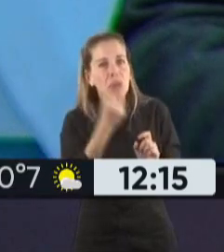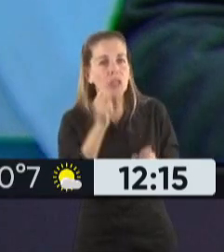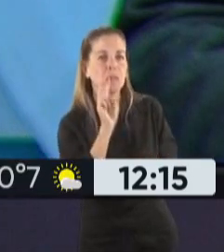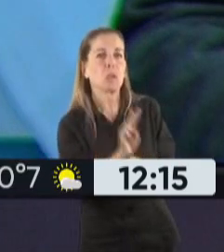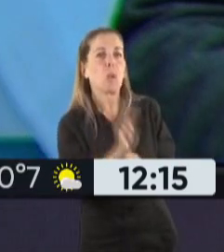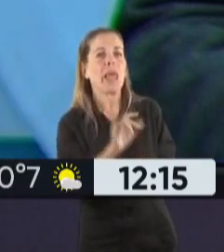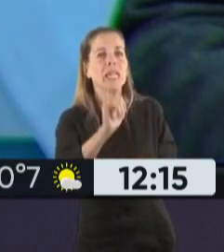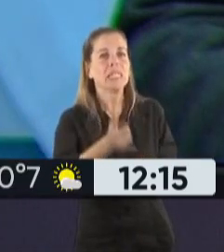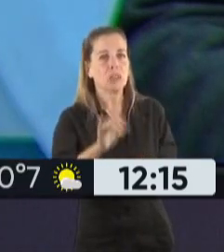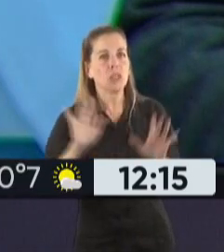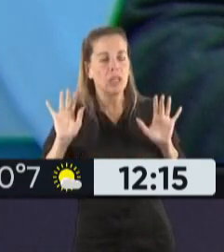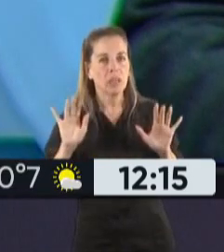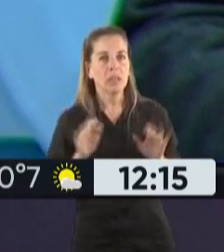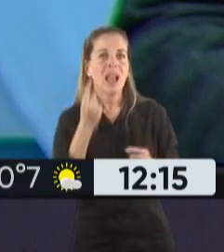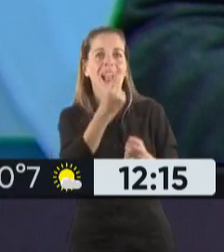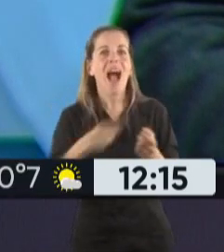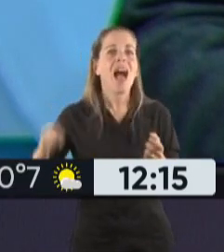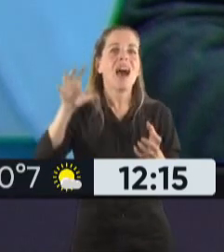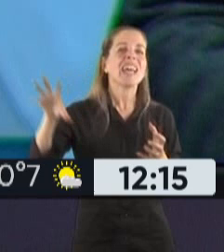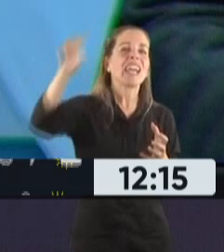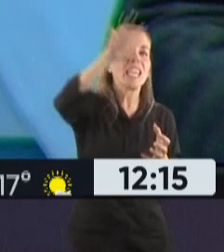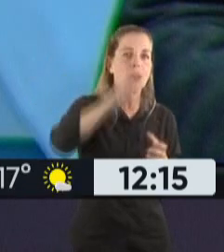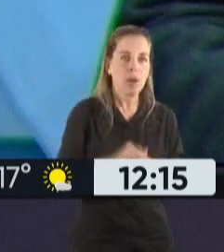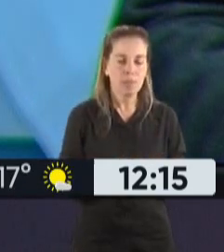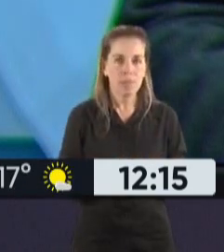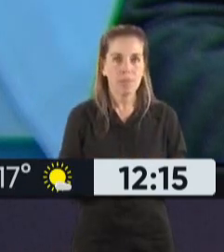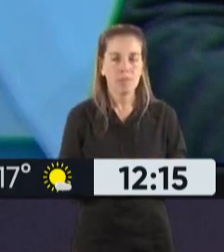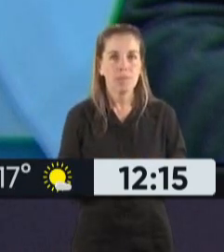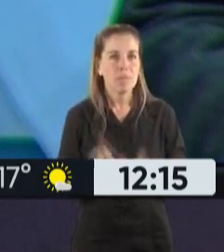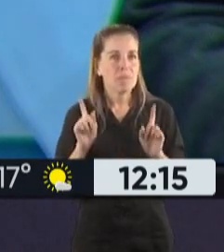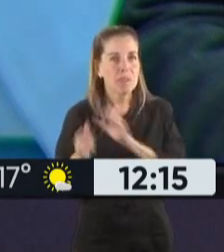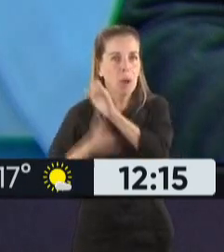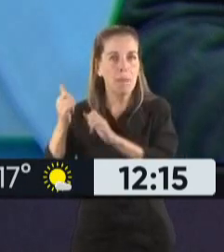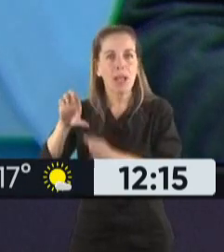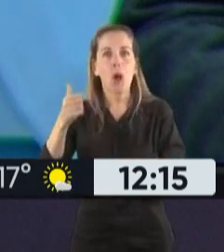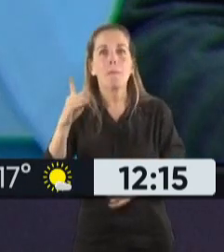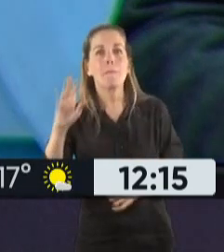tenemos que prevenir en la región que marcó Pablo.